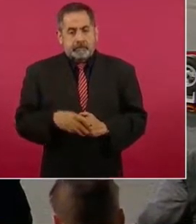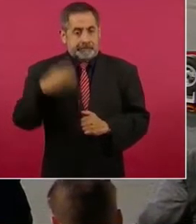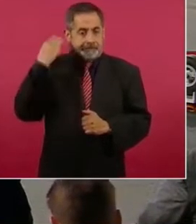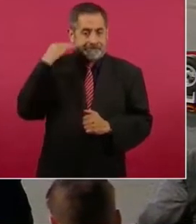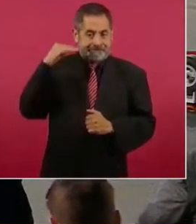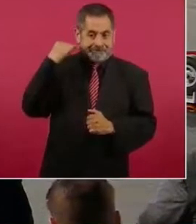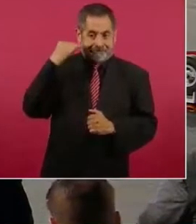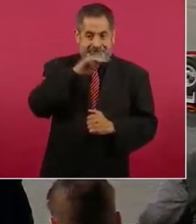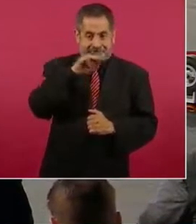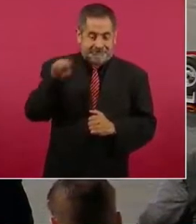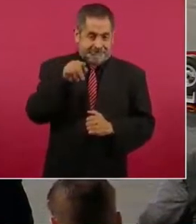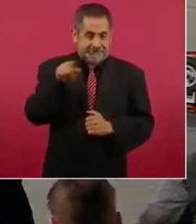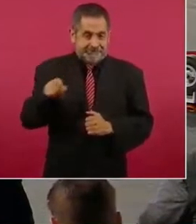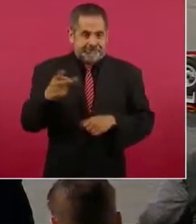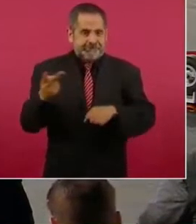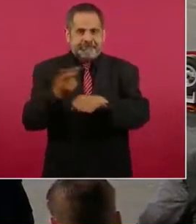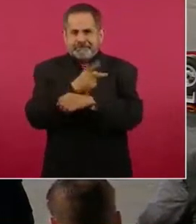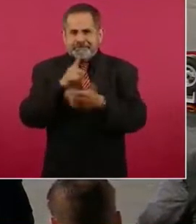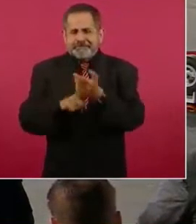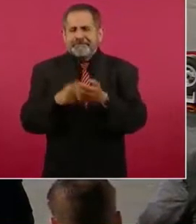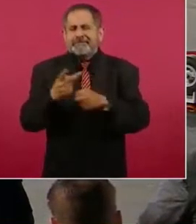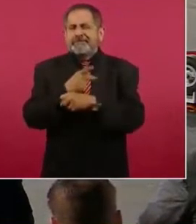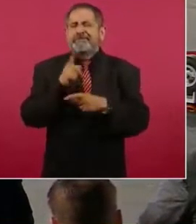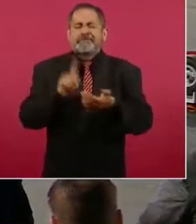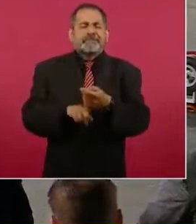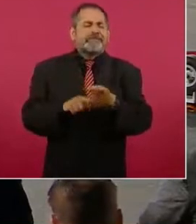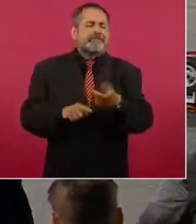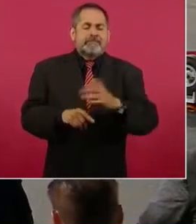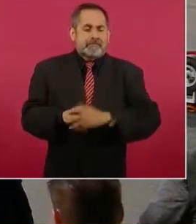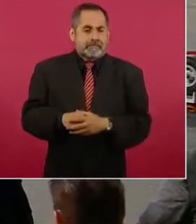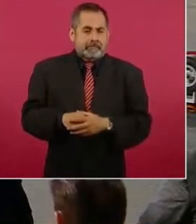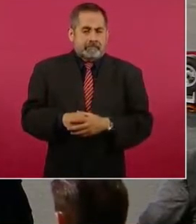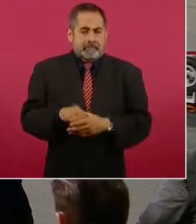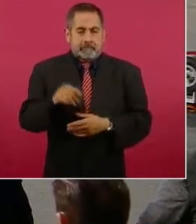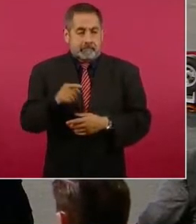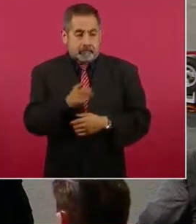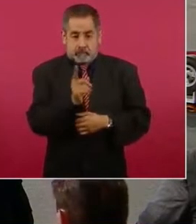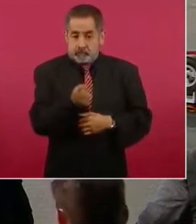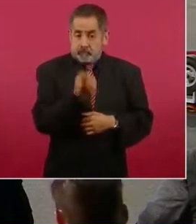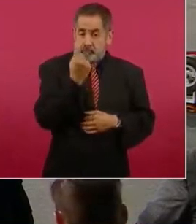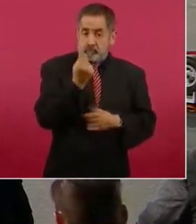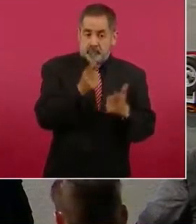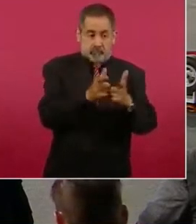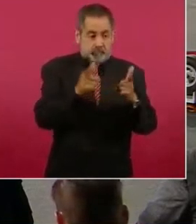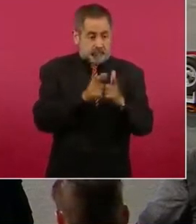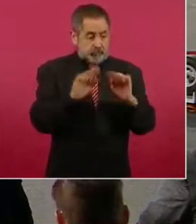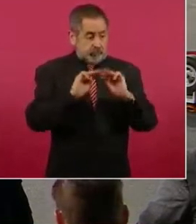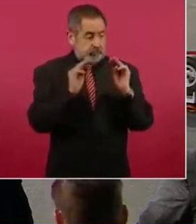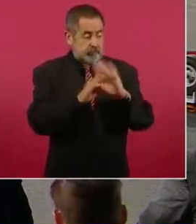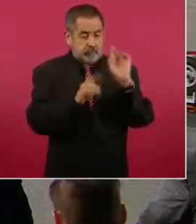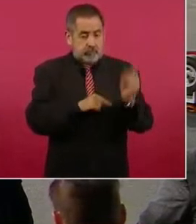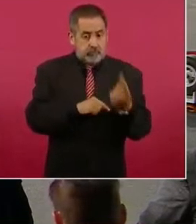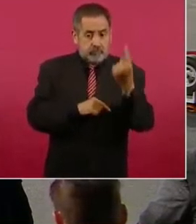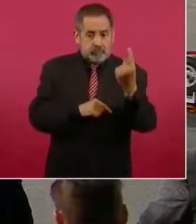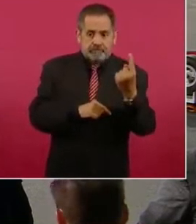Michoacán, ¿qué pasa aquí? Aquí no hay un solo grupo.